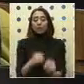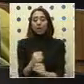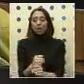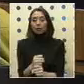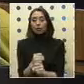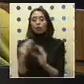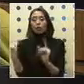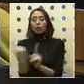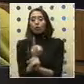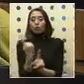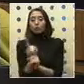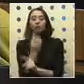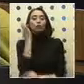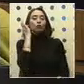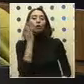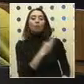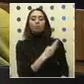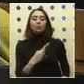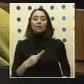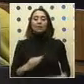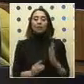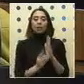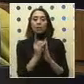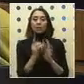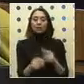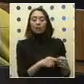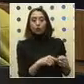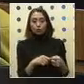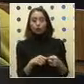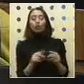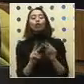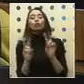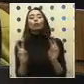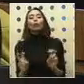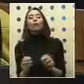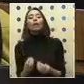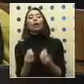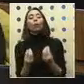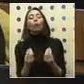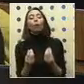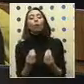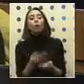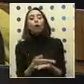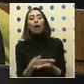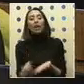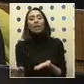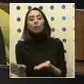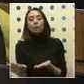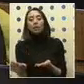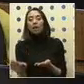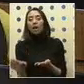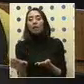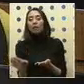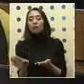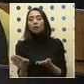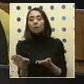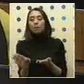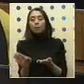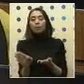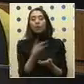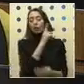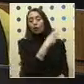lo conversamos también con la ministra de Desarrollo Social, que dice relación cómo eliminar un criterio que tienen